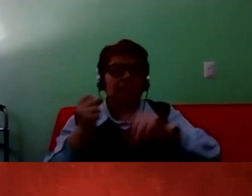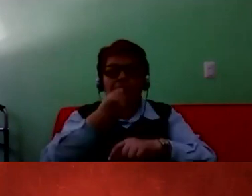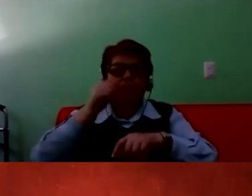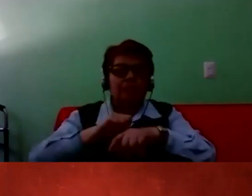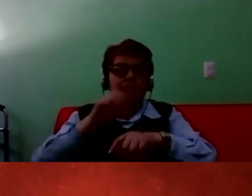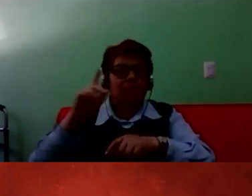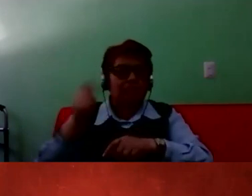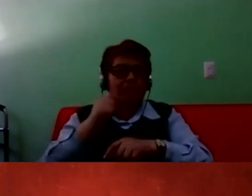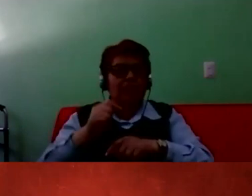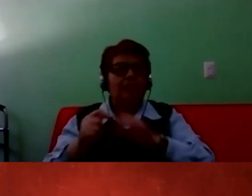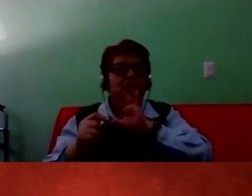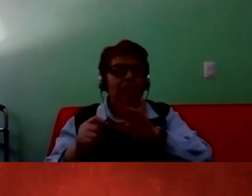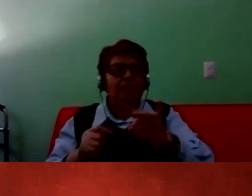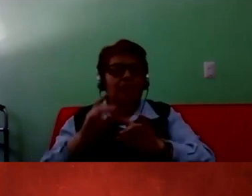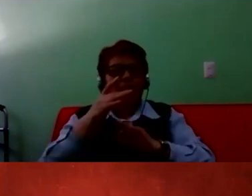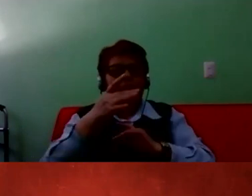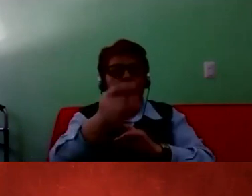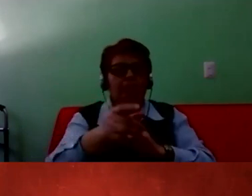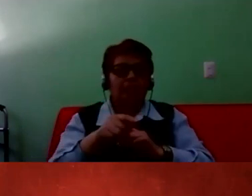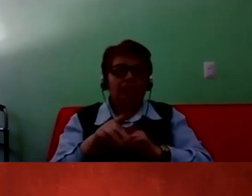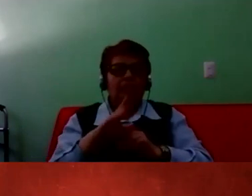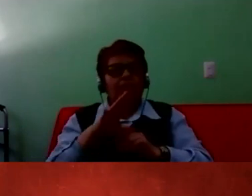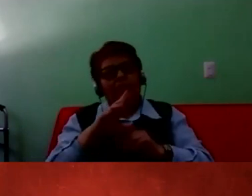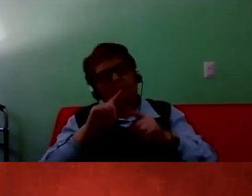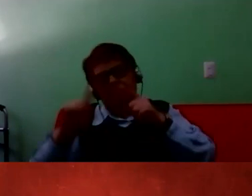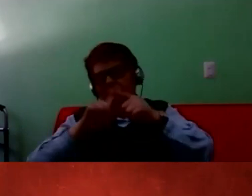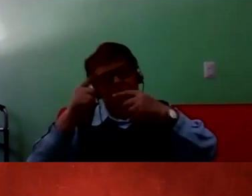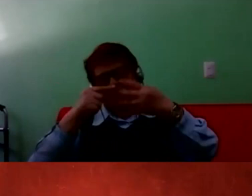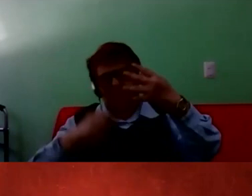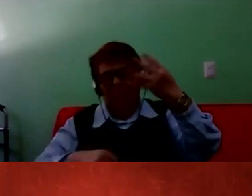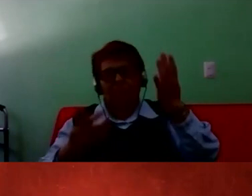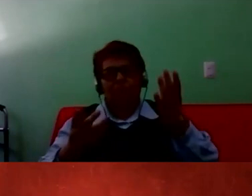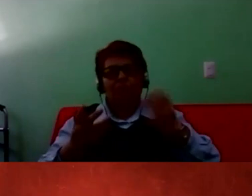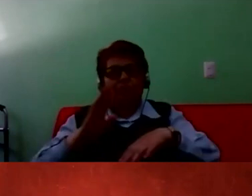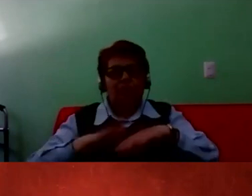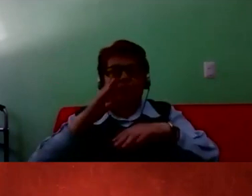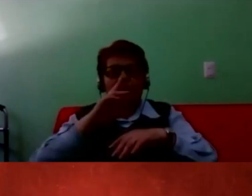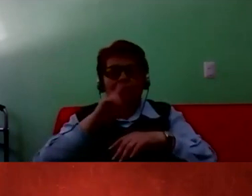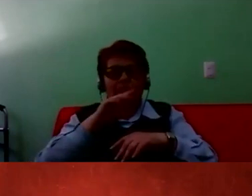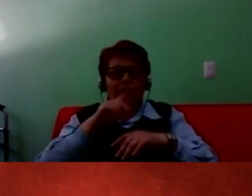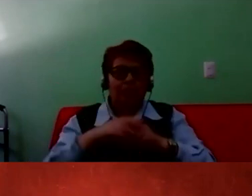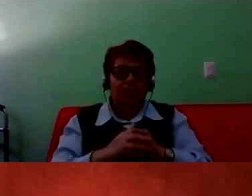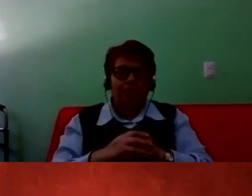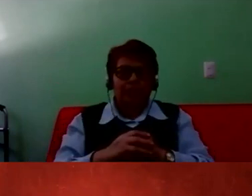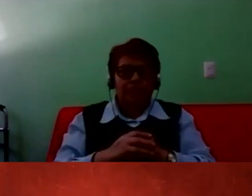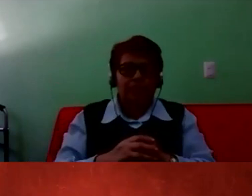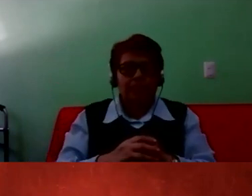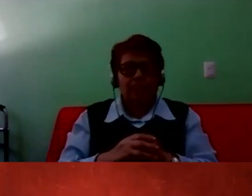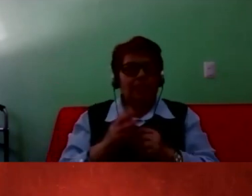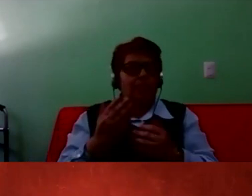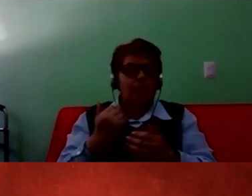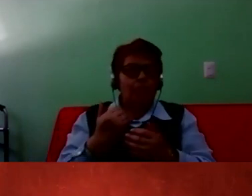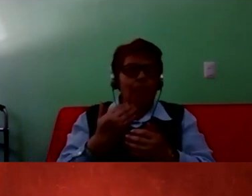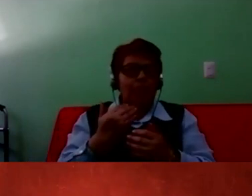y que todos estos, entre otros, pero estos son los que más me preocupan, pues no